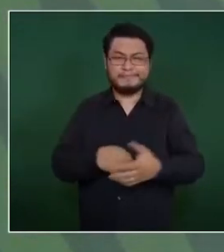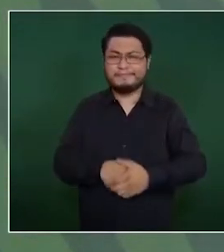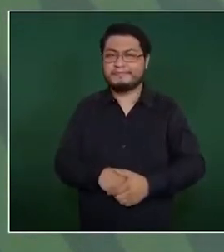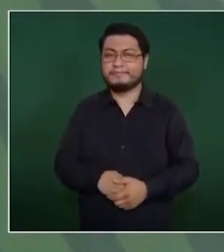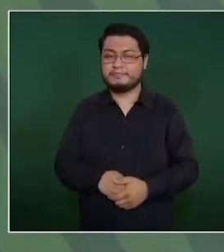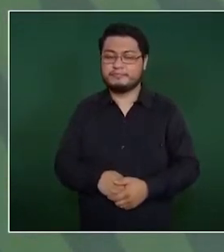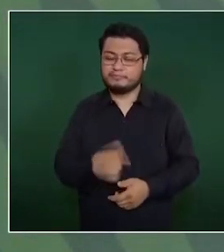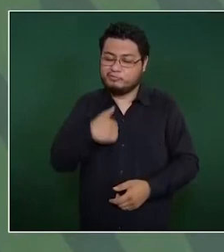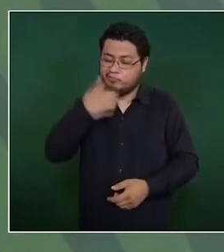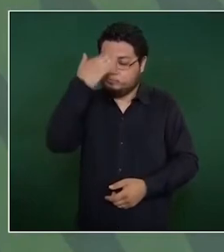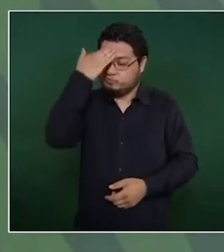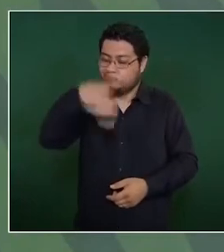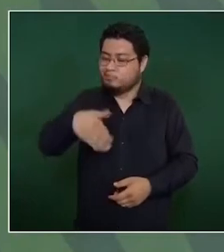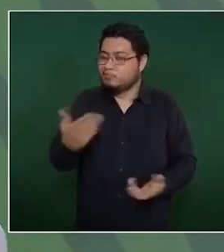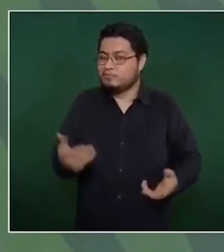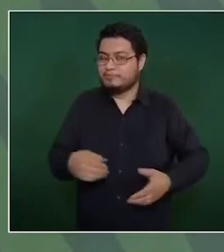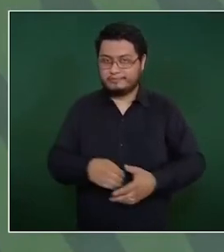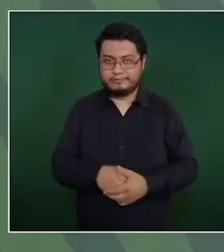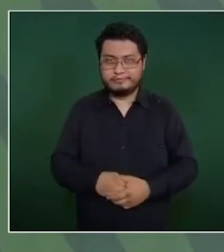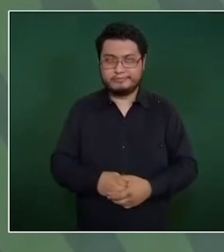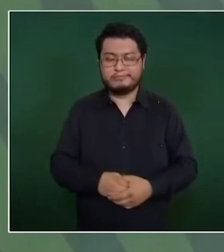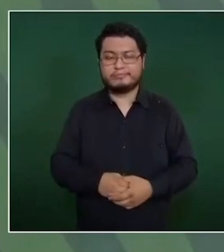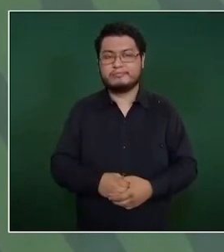Entonces, estamos hablando de